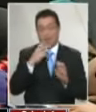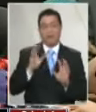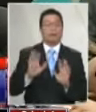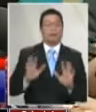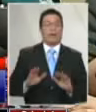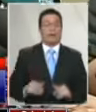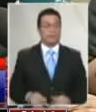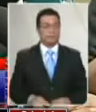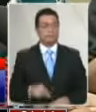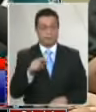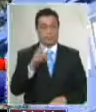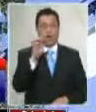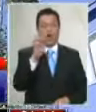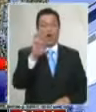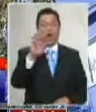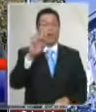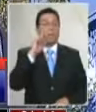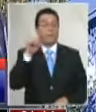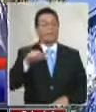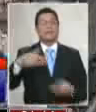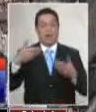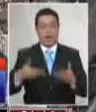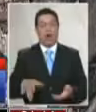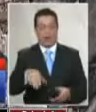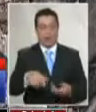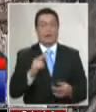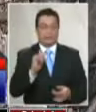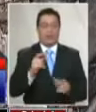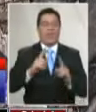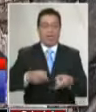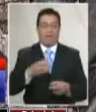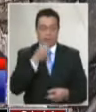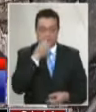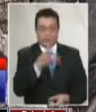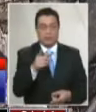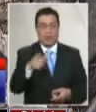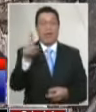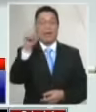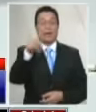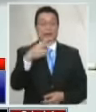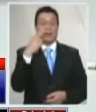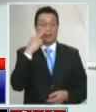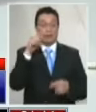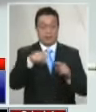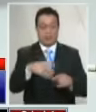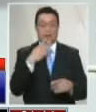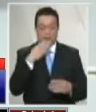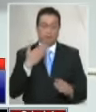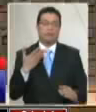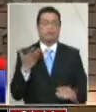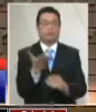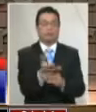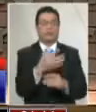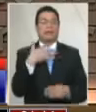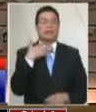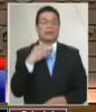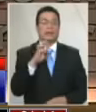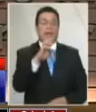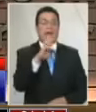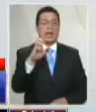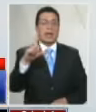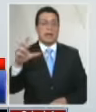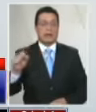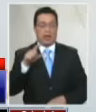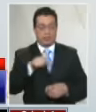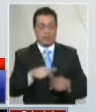probablemente Jaime orpis deberá referirse A aquello ya que el servicio de impuestos internos interpuso una querella criminal por facilitación de